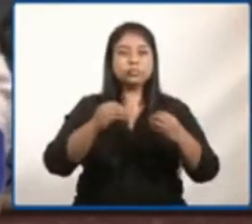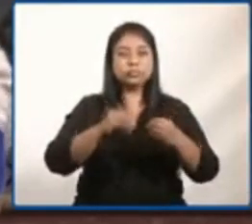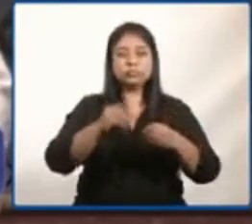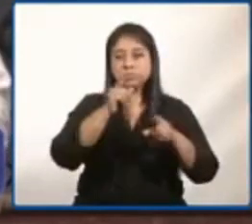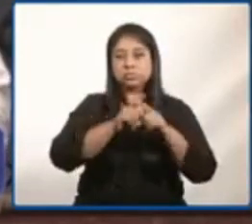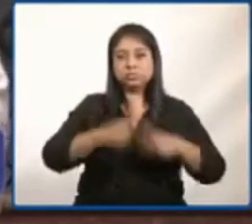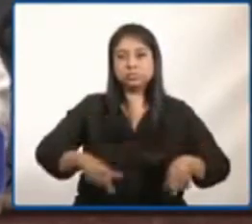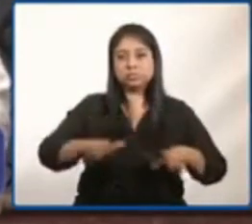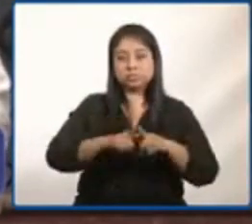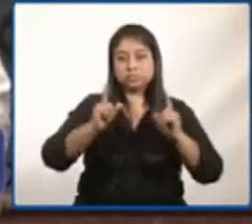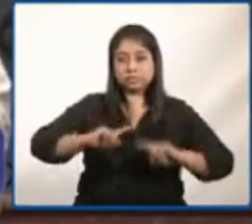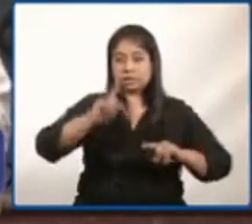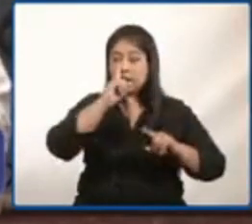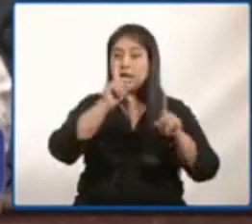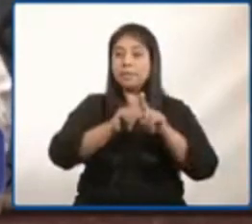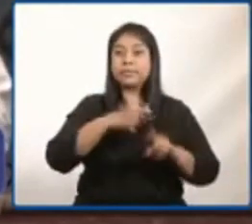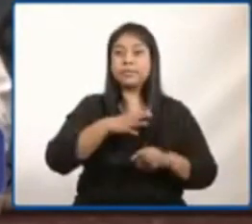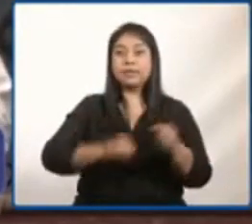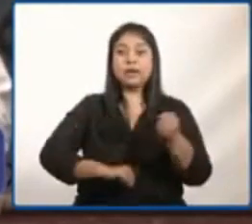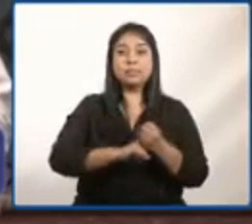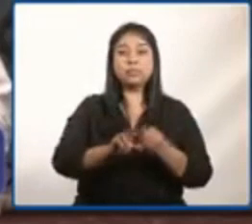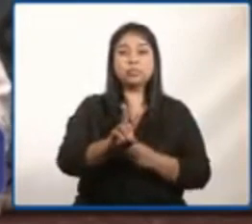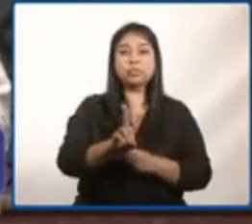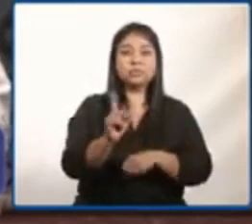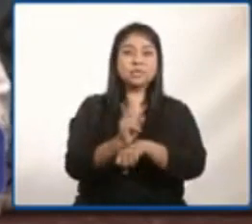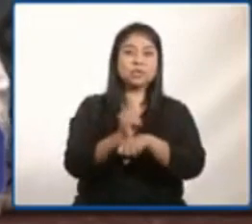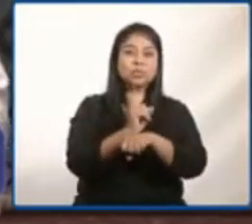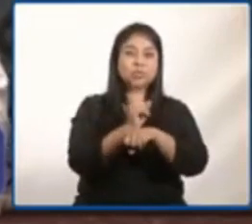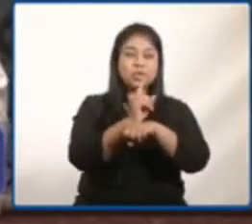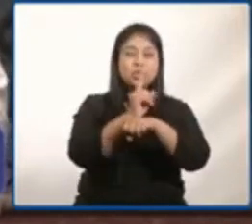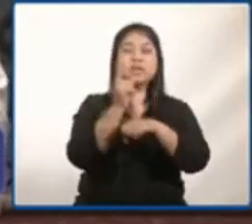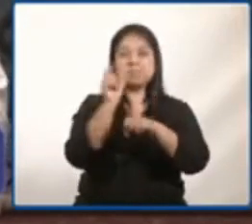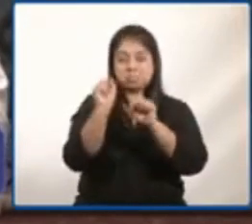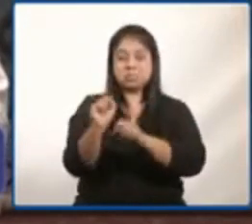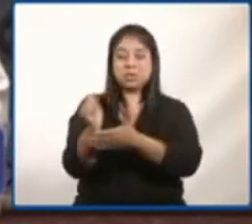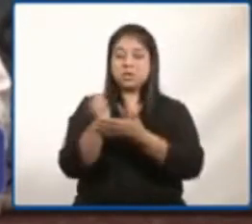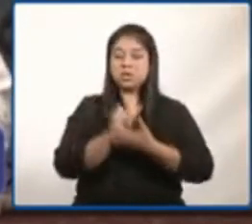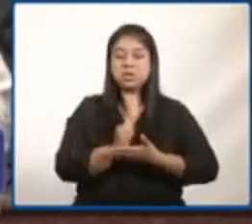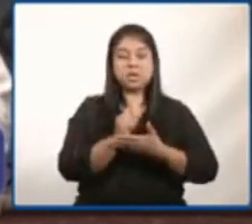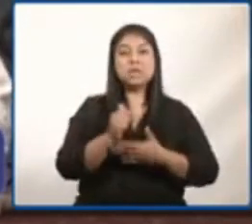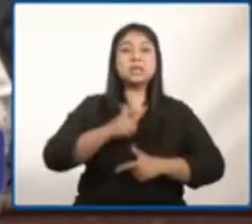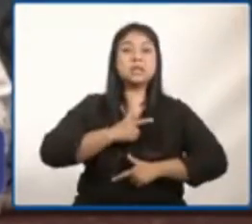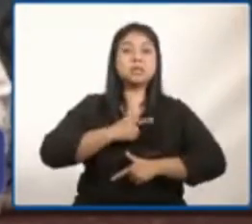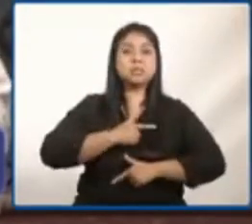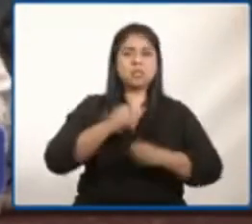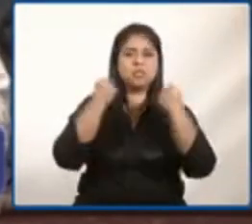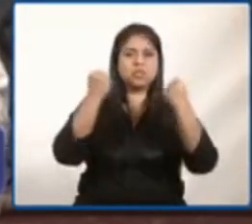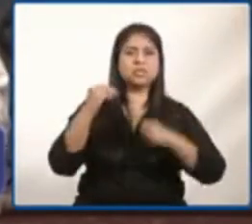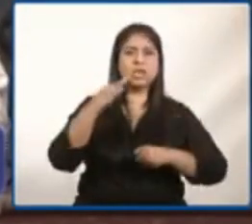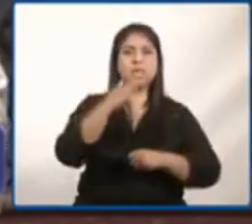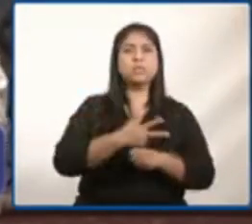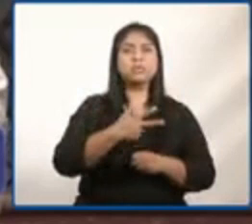lugar, pero también tenemos el apoyo de dos helicópteros de Fuerza Aérea Guatemalteca, que están realizando las descargas, y